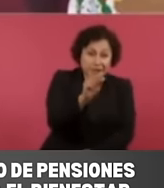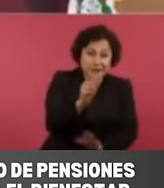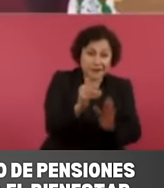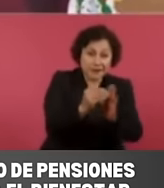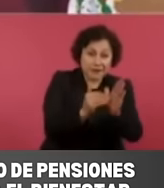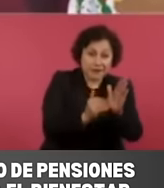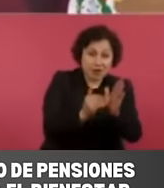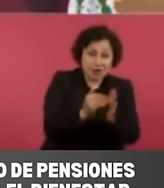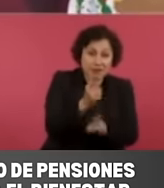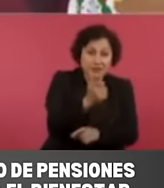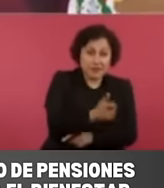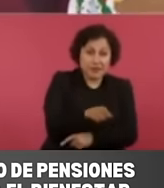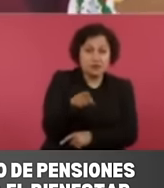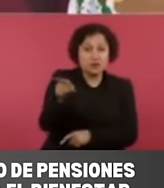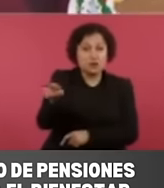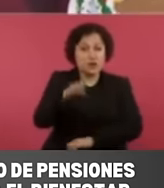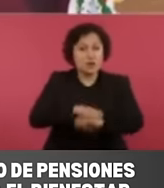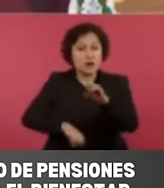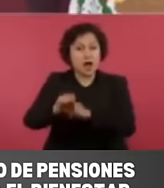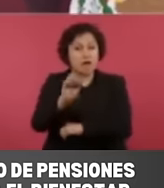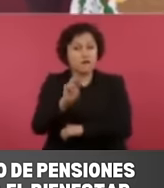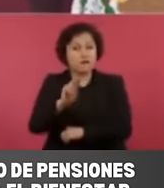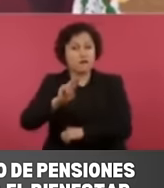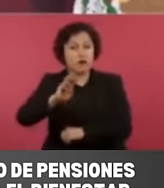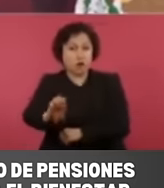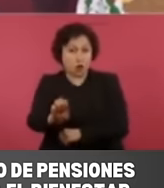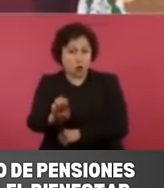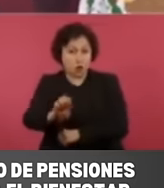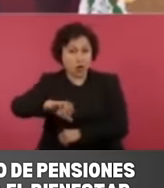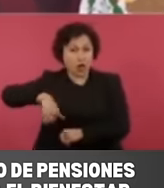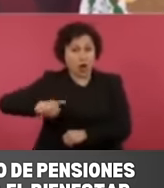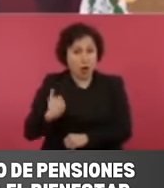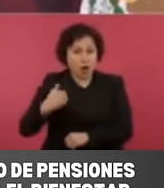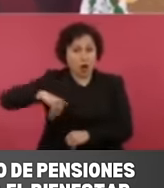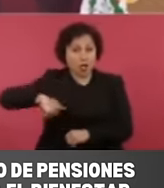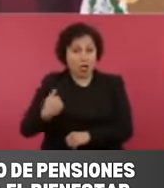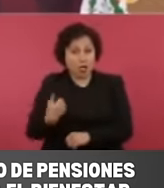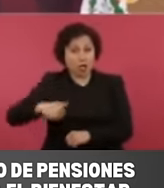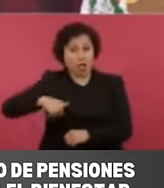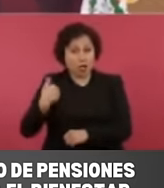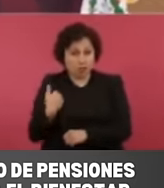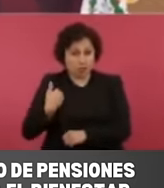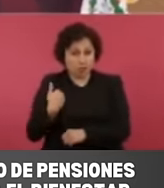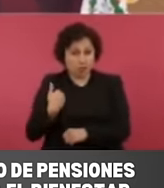No les gustó, en su momento hubo protestas,